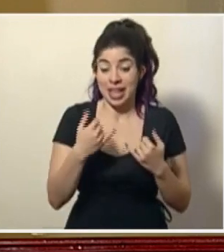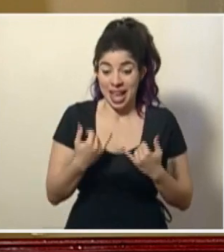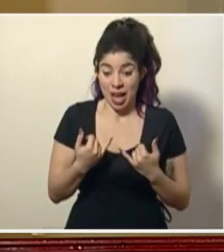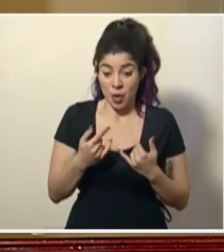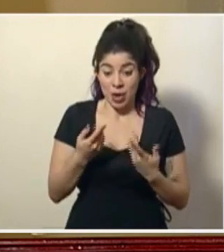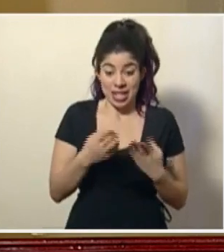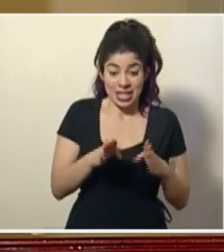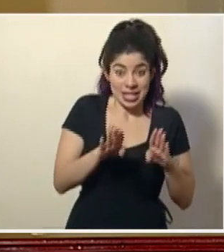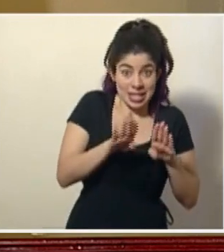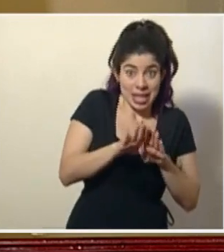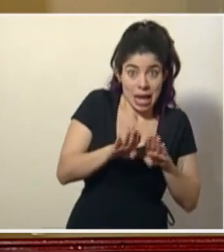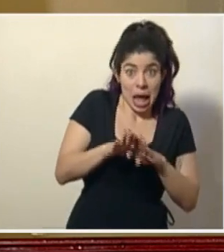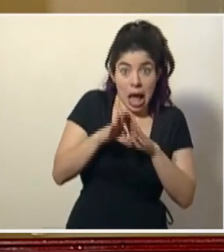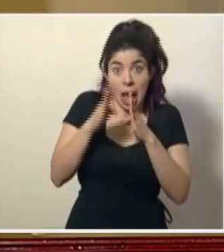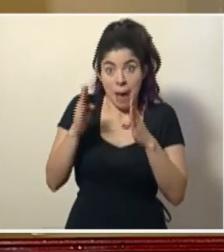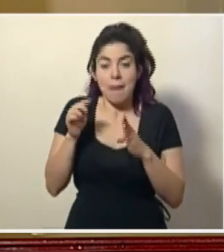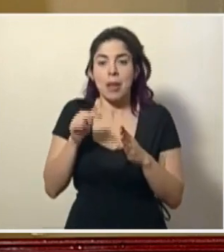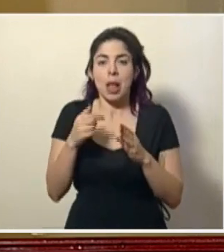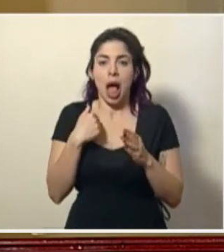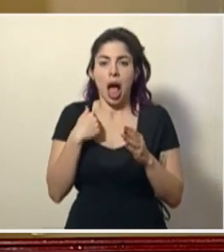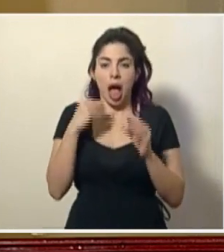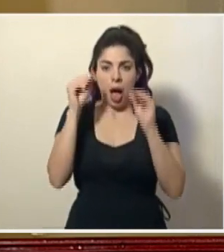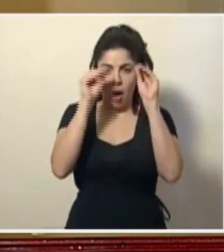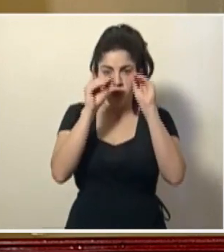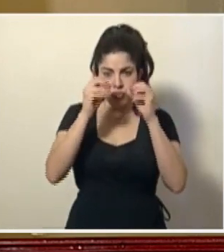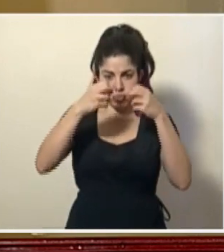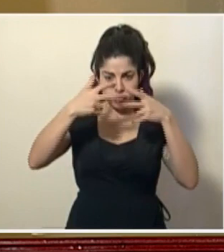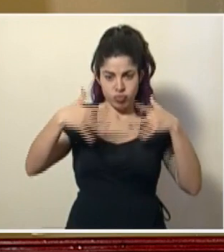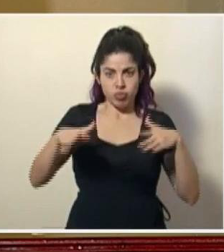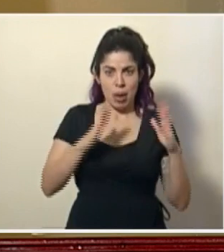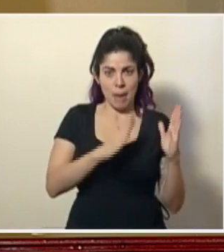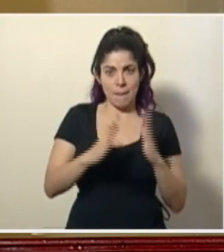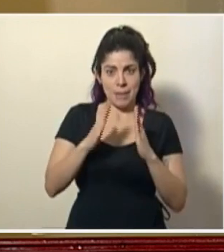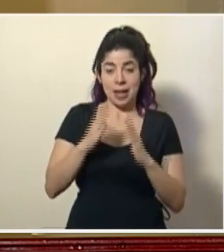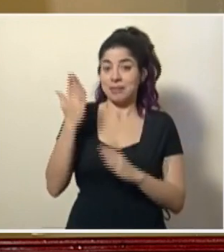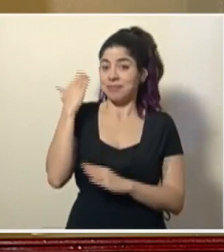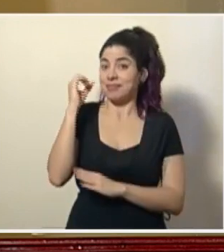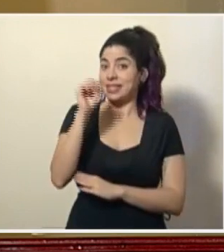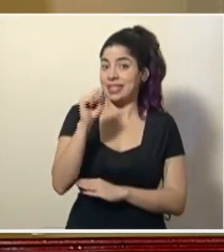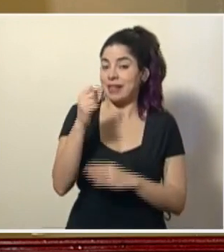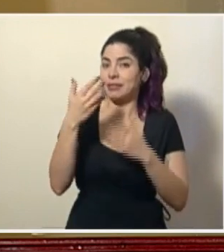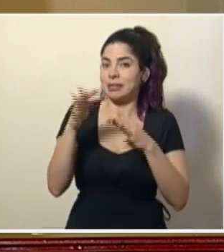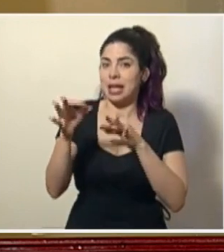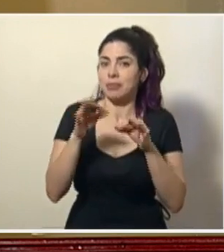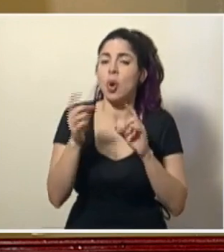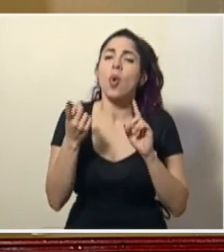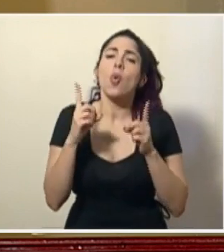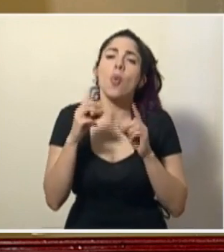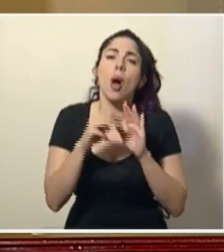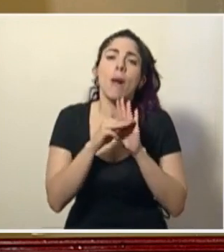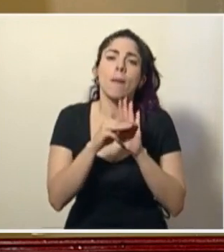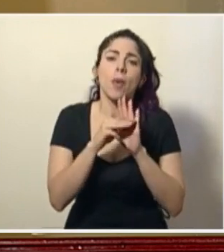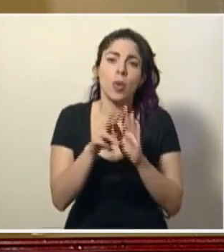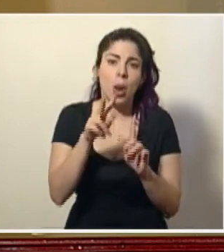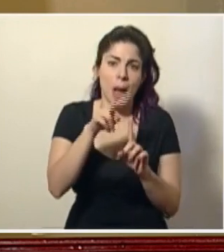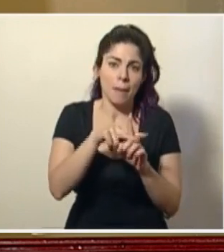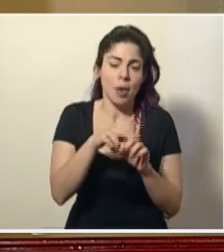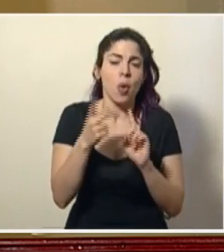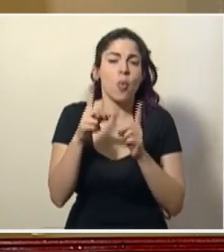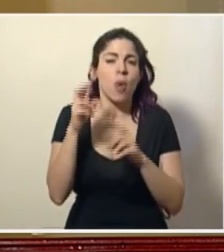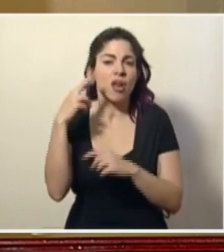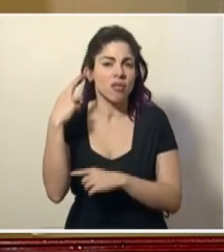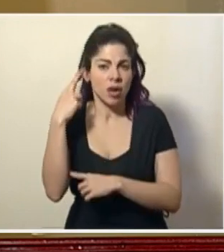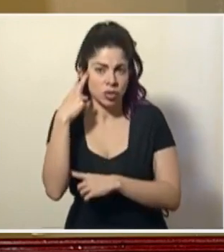de apertura está modelada. De hecho, el sábado nosotros mencionamos qué modelos se habían corrido, bajo qué